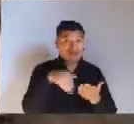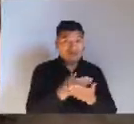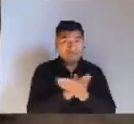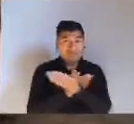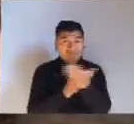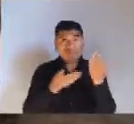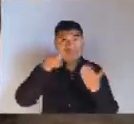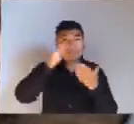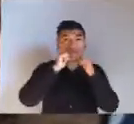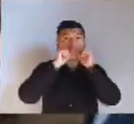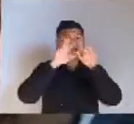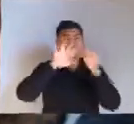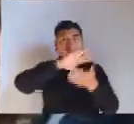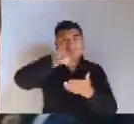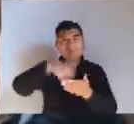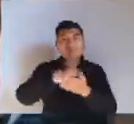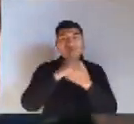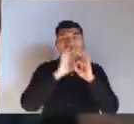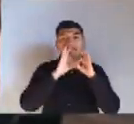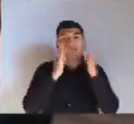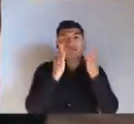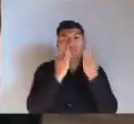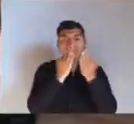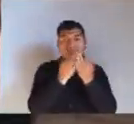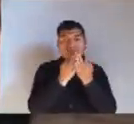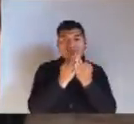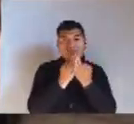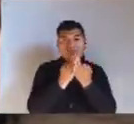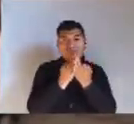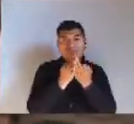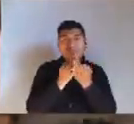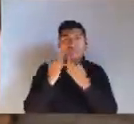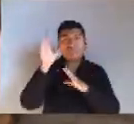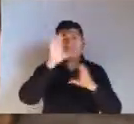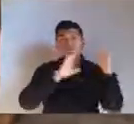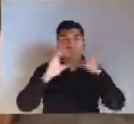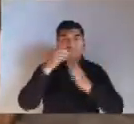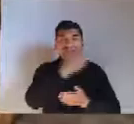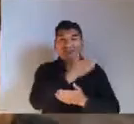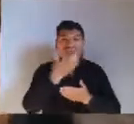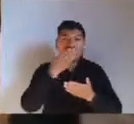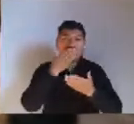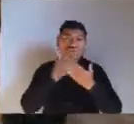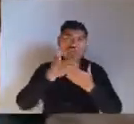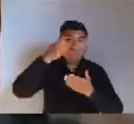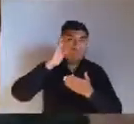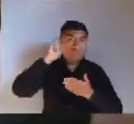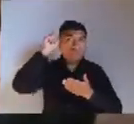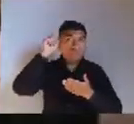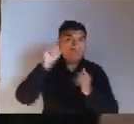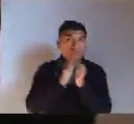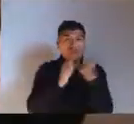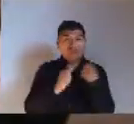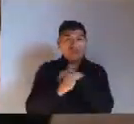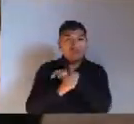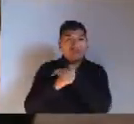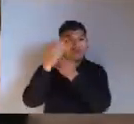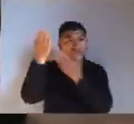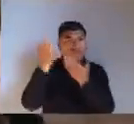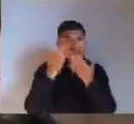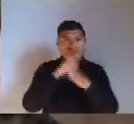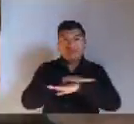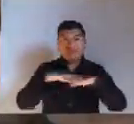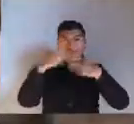y que Dios bendiga a todas las familias. Gloria, no nos olvidemos que la bondad de Dios está en nosotros y nos los da